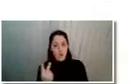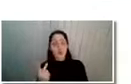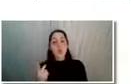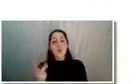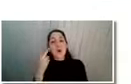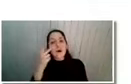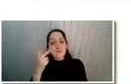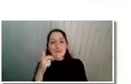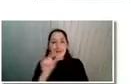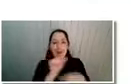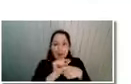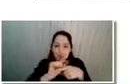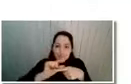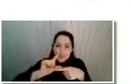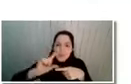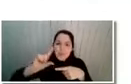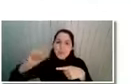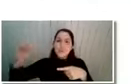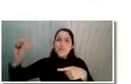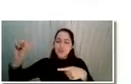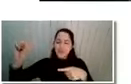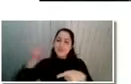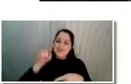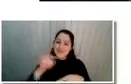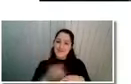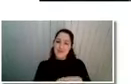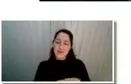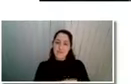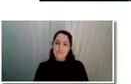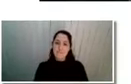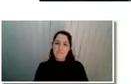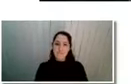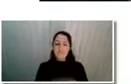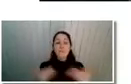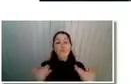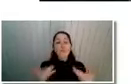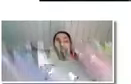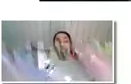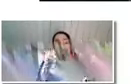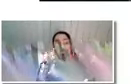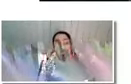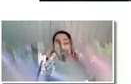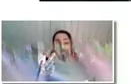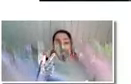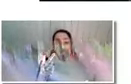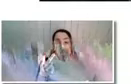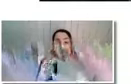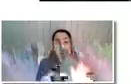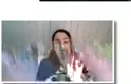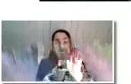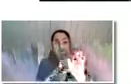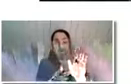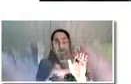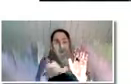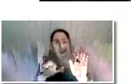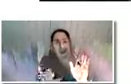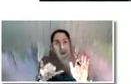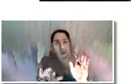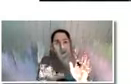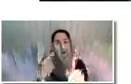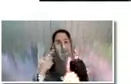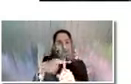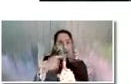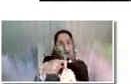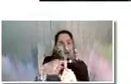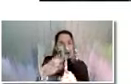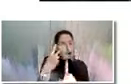fluorescencia aumenta en el tiempo. ¿Cómo se ve una muestra ahora positiva para SARS-CoV-2?